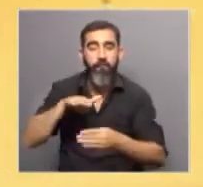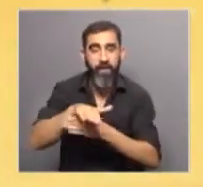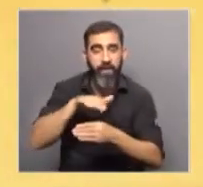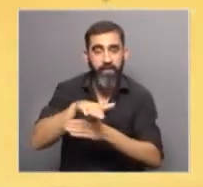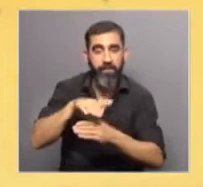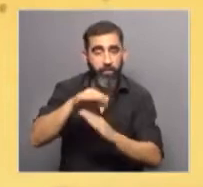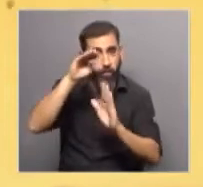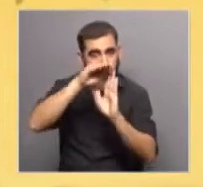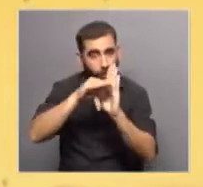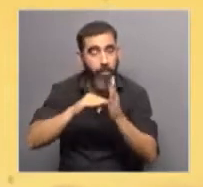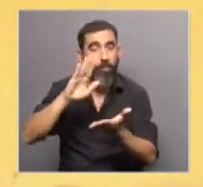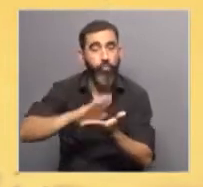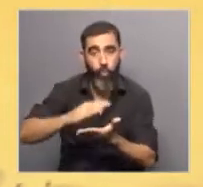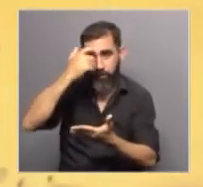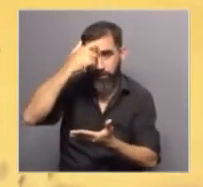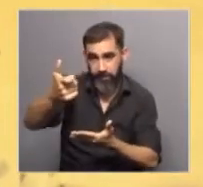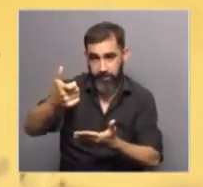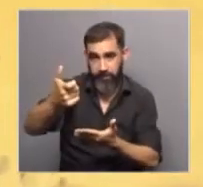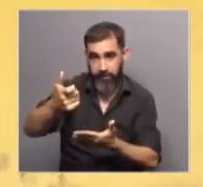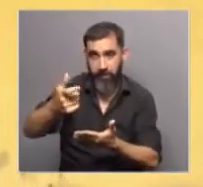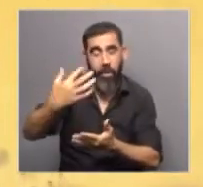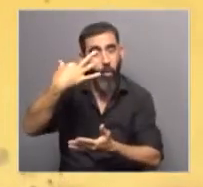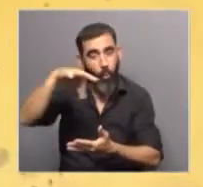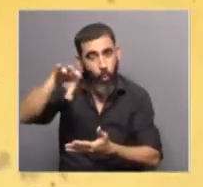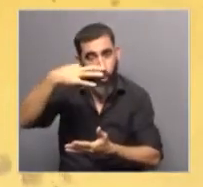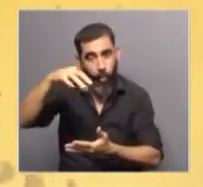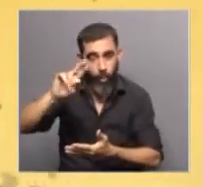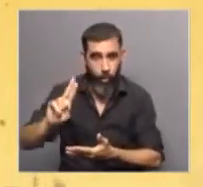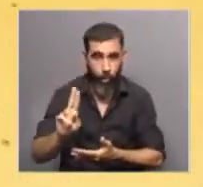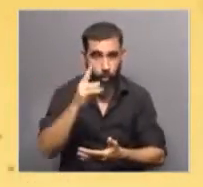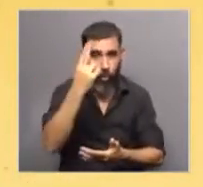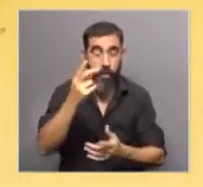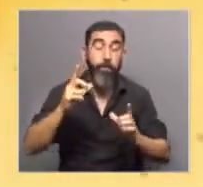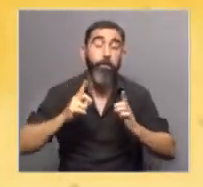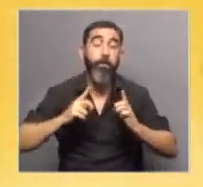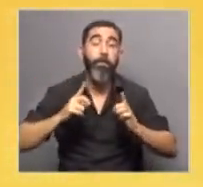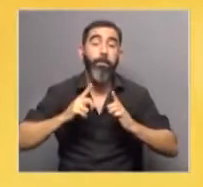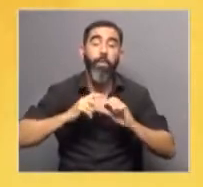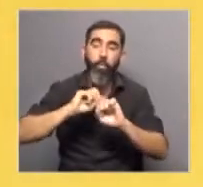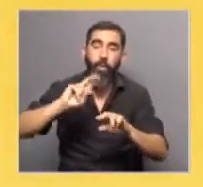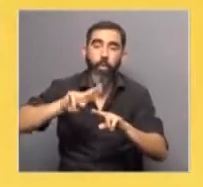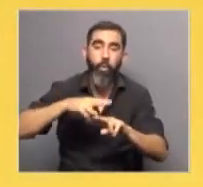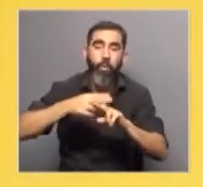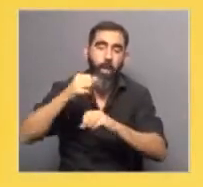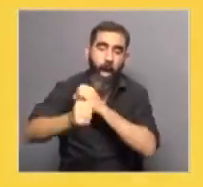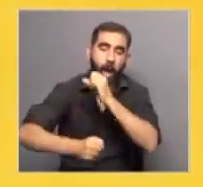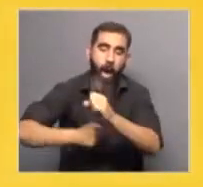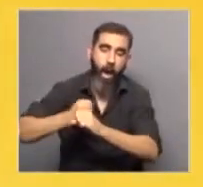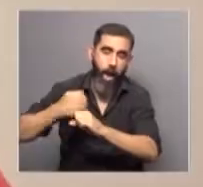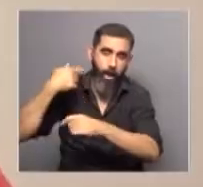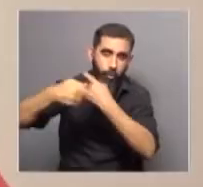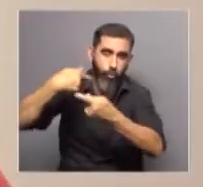felicitándolos por su programa Sobre Ciencia, que es único en nuestro medio, y esperando que se pueda repetir por muchos años